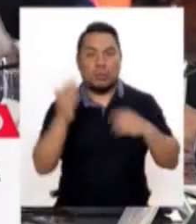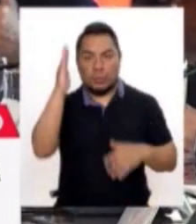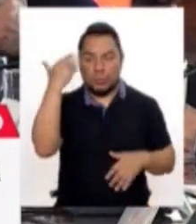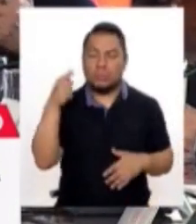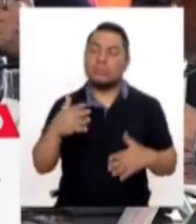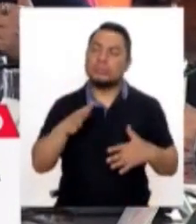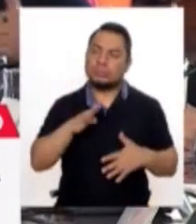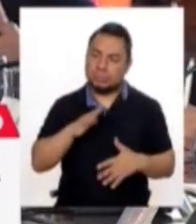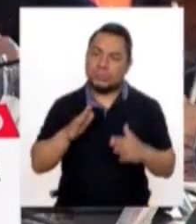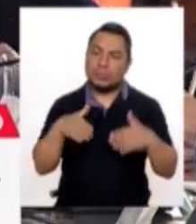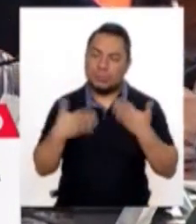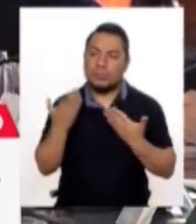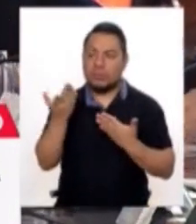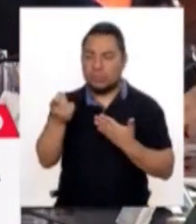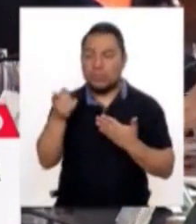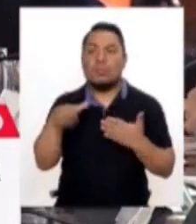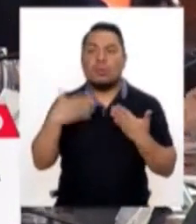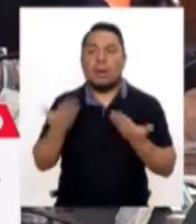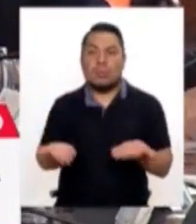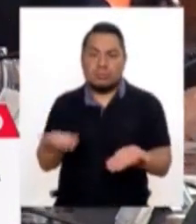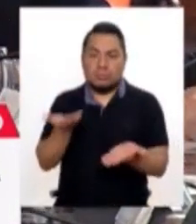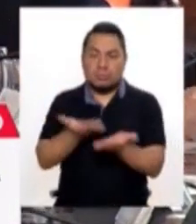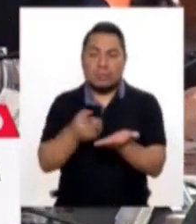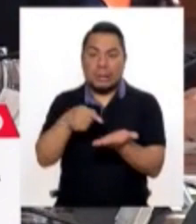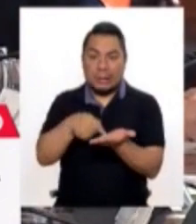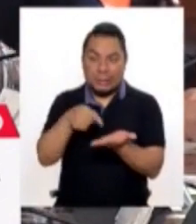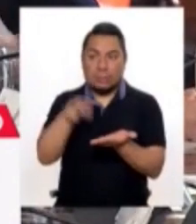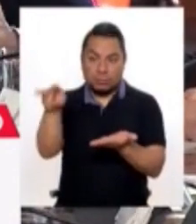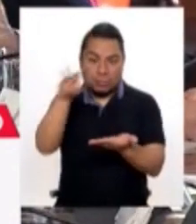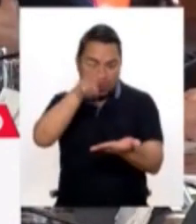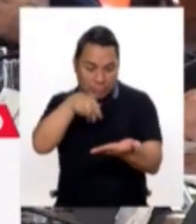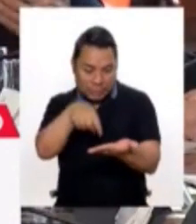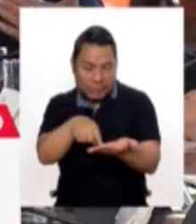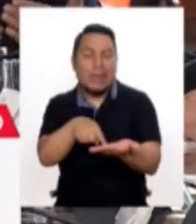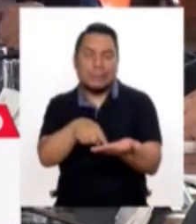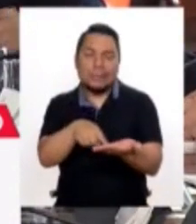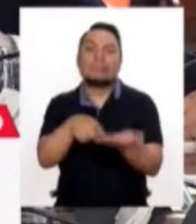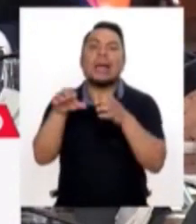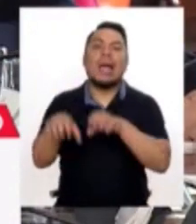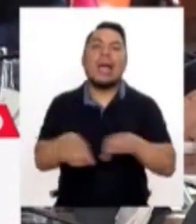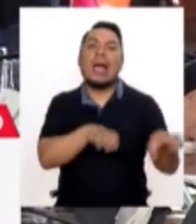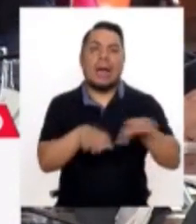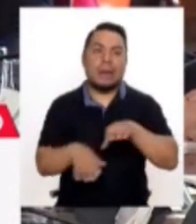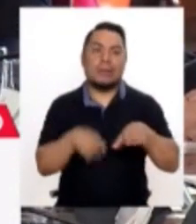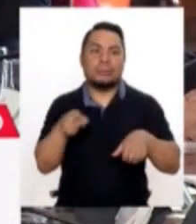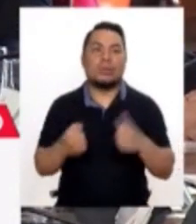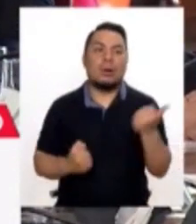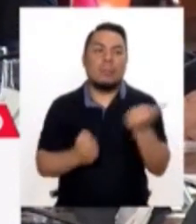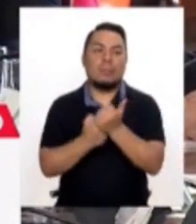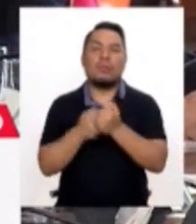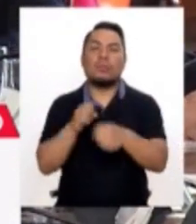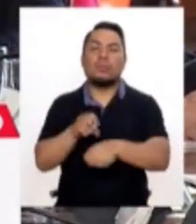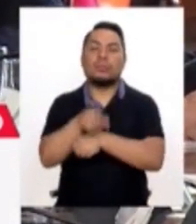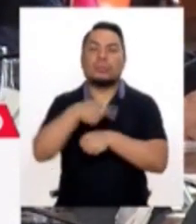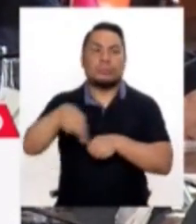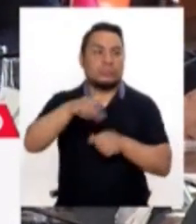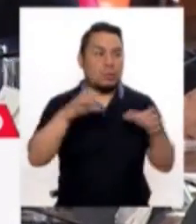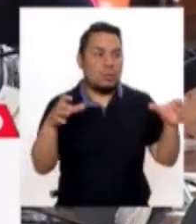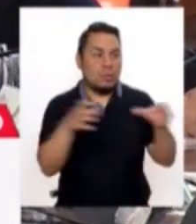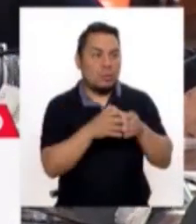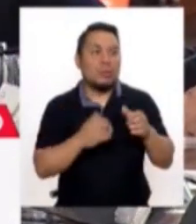amabilidad de poder implementar cada una de estas medidas con el apoyo y el asesoramiento de la Comisión de Alto